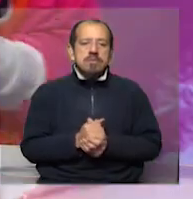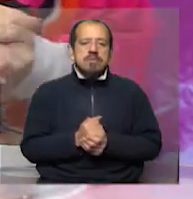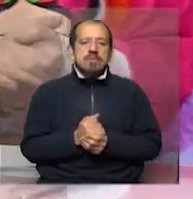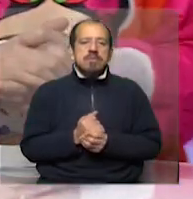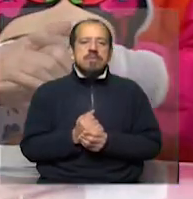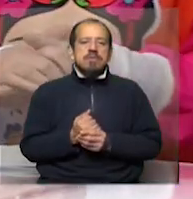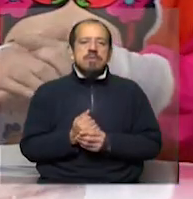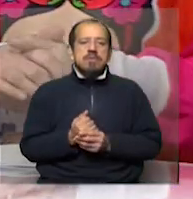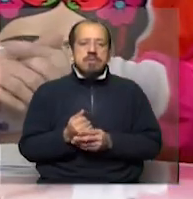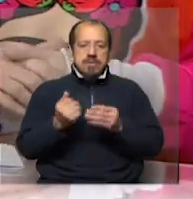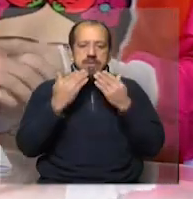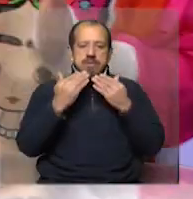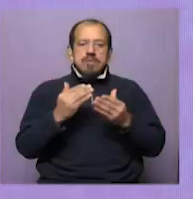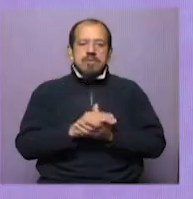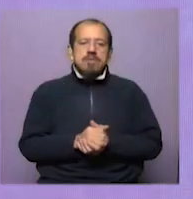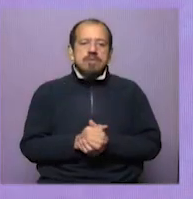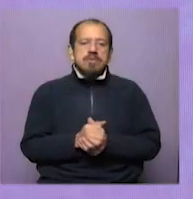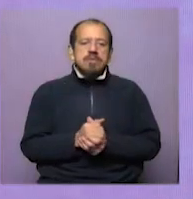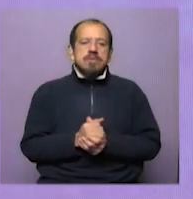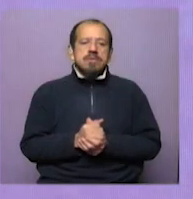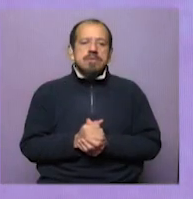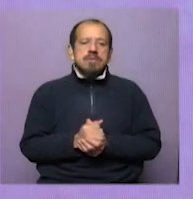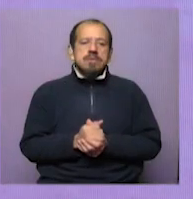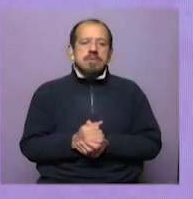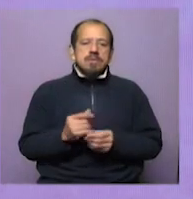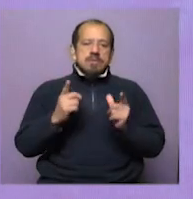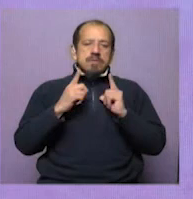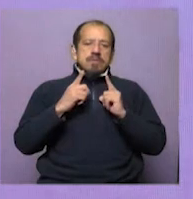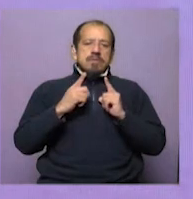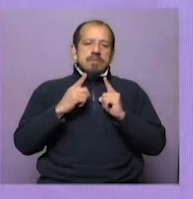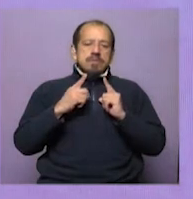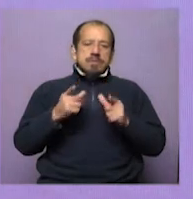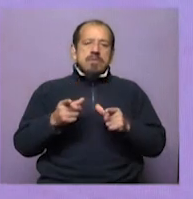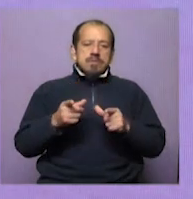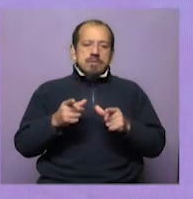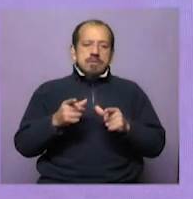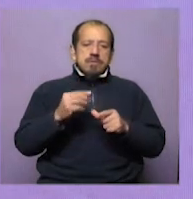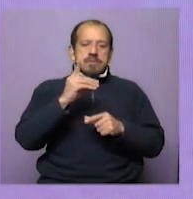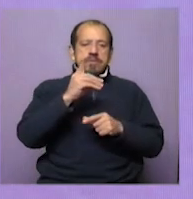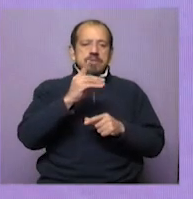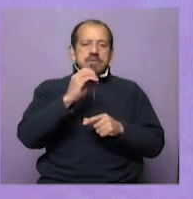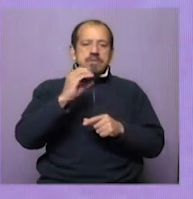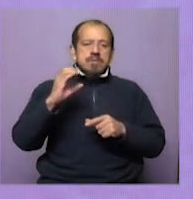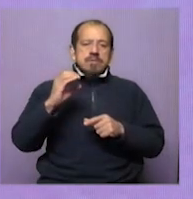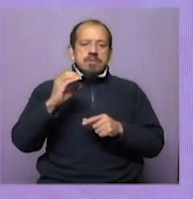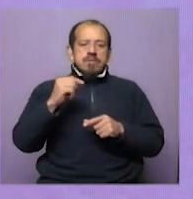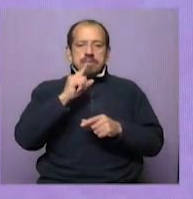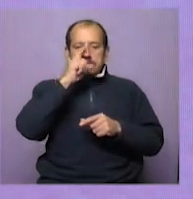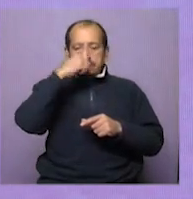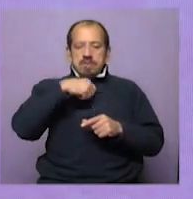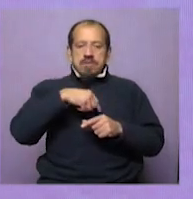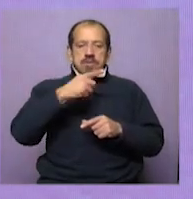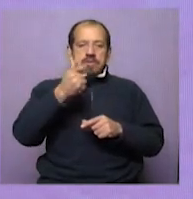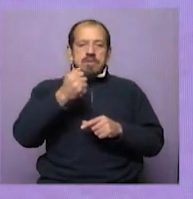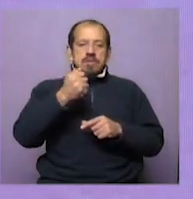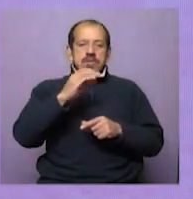Gracias, muchísimas gracias, un placer. Bueno, un gusto y los esperamos. Decir que el DOC Montevideo es coorganizado con el ACAU,